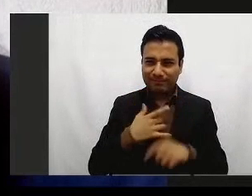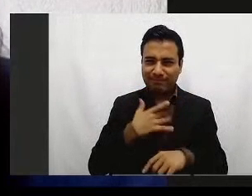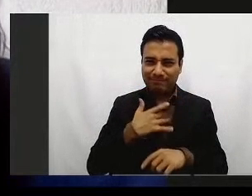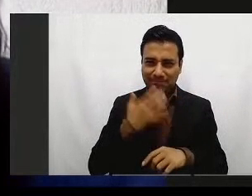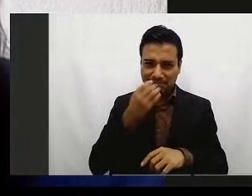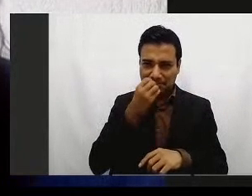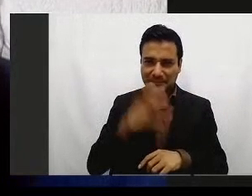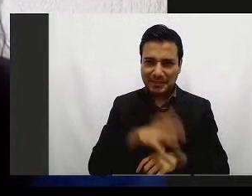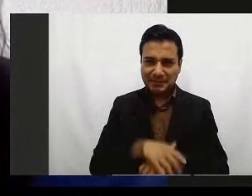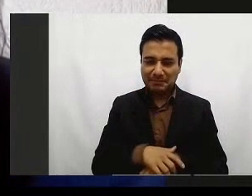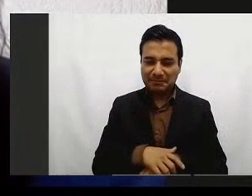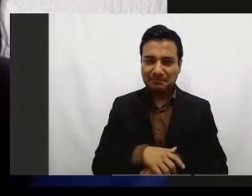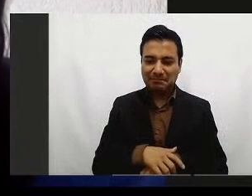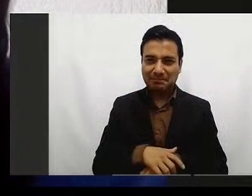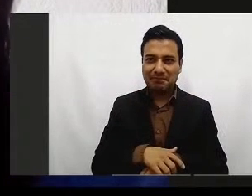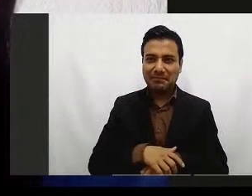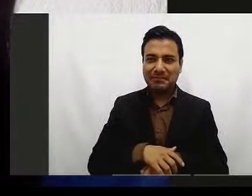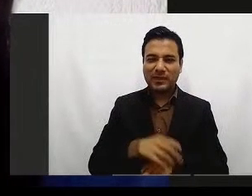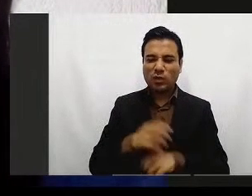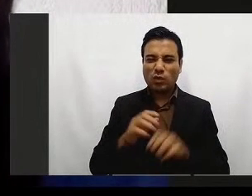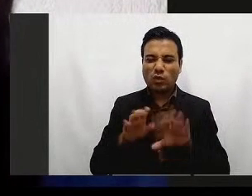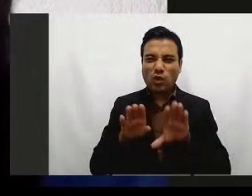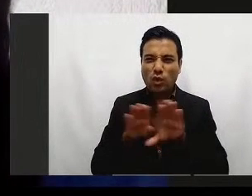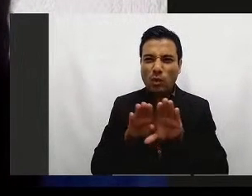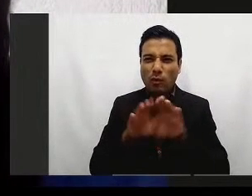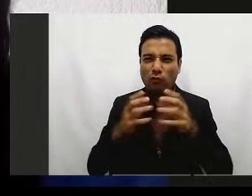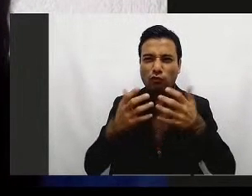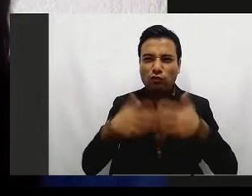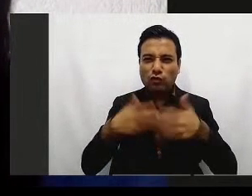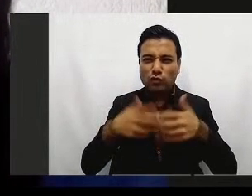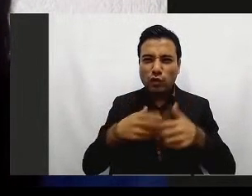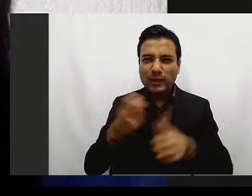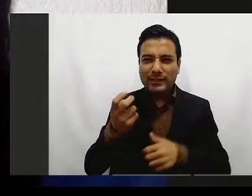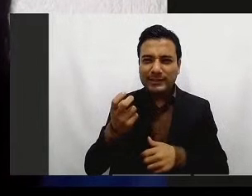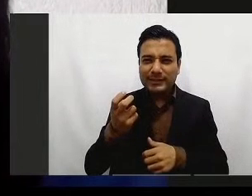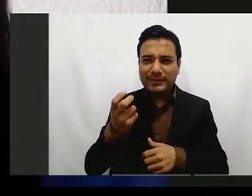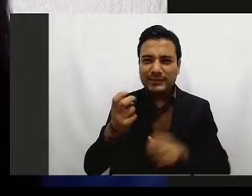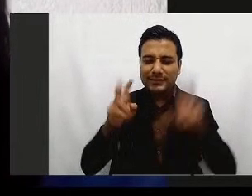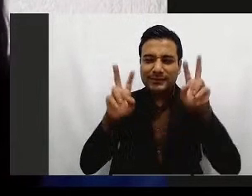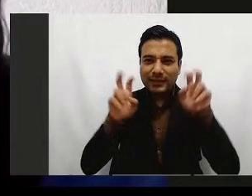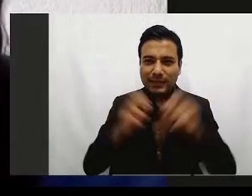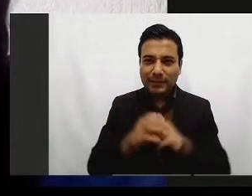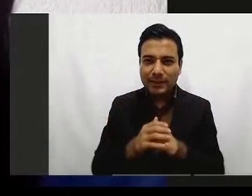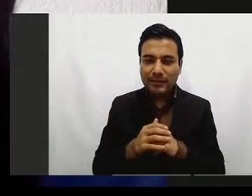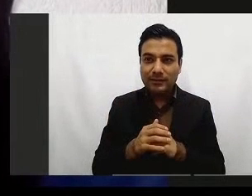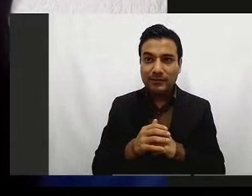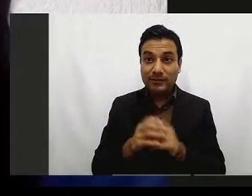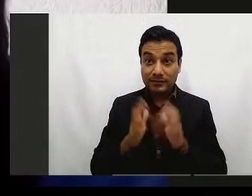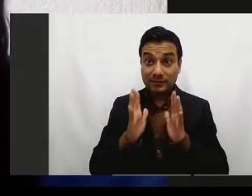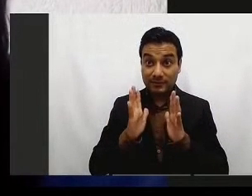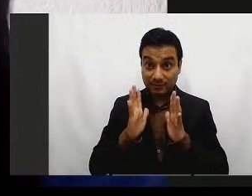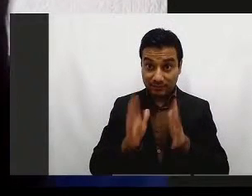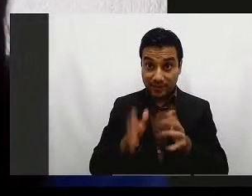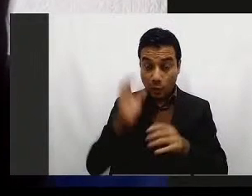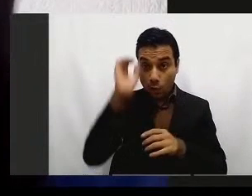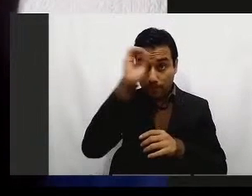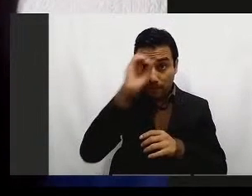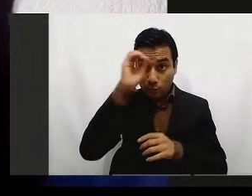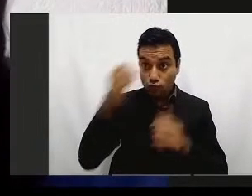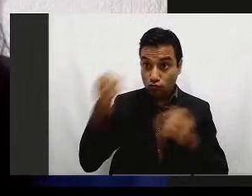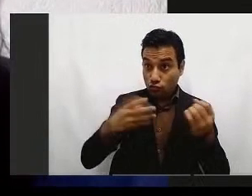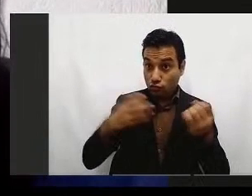¿y cómo funcionó esta parte? ¿Cómo sí encontraron como ese feedback que buscas incluso